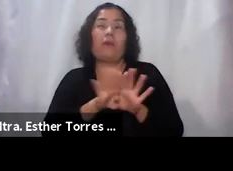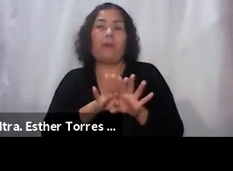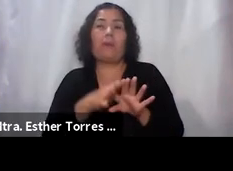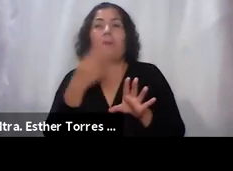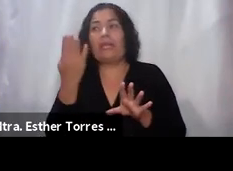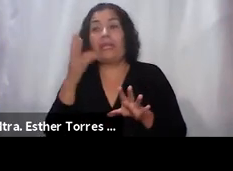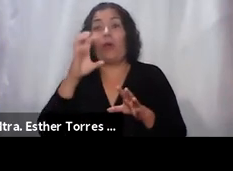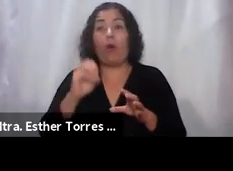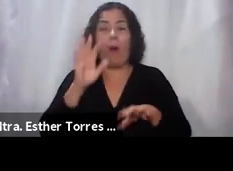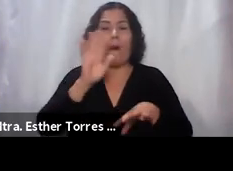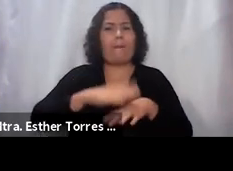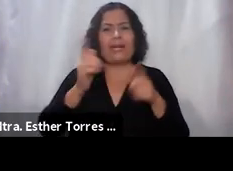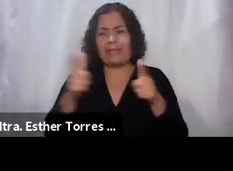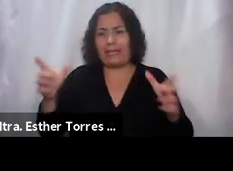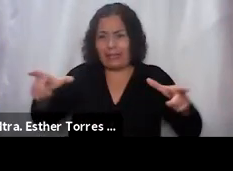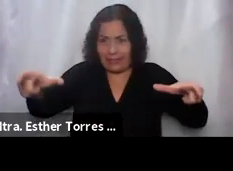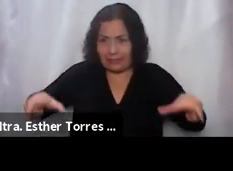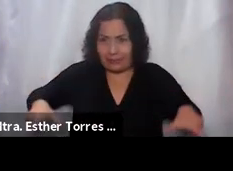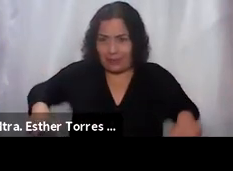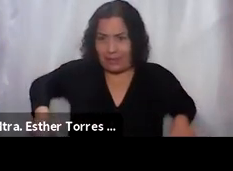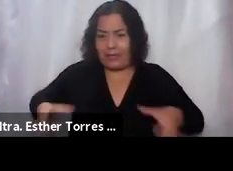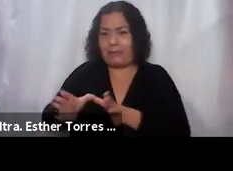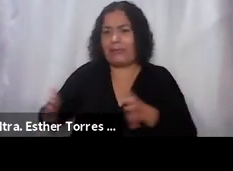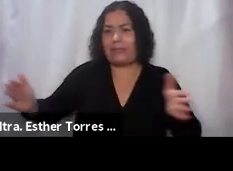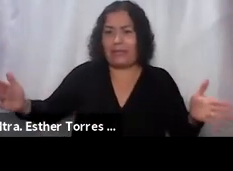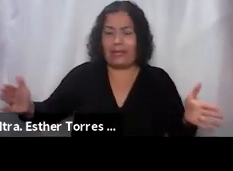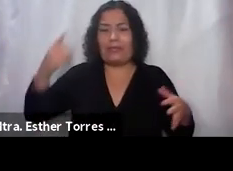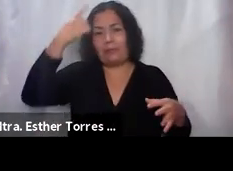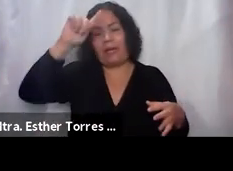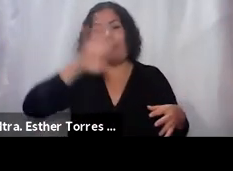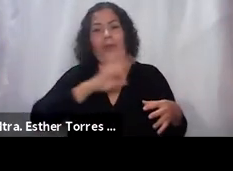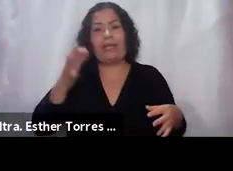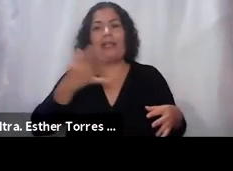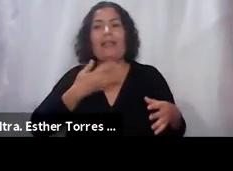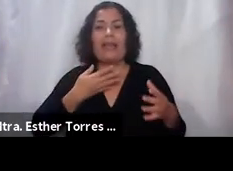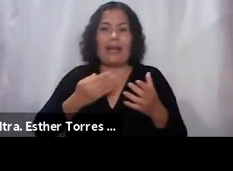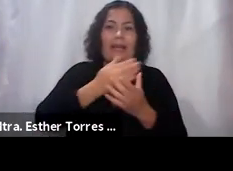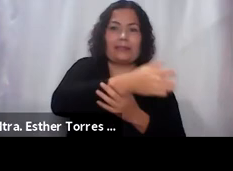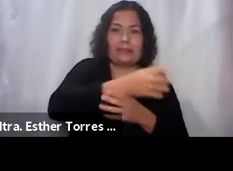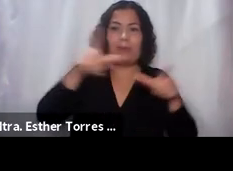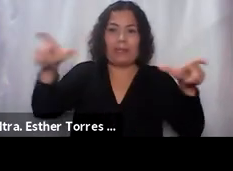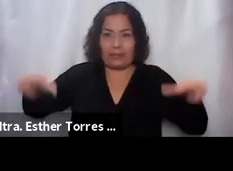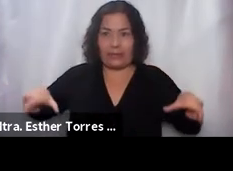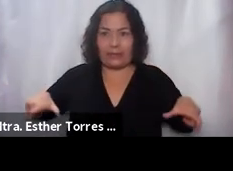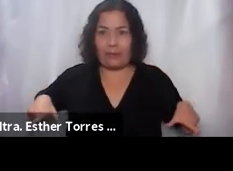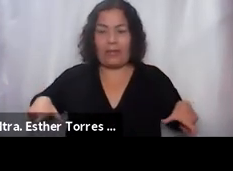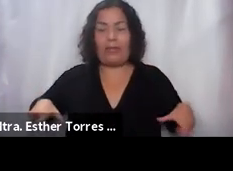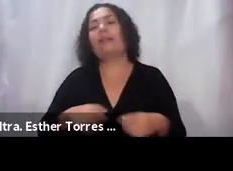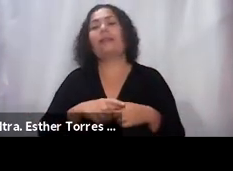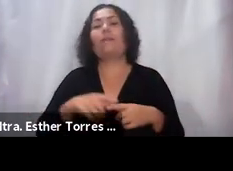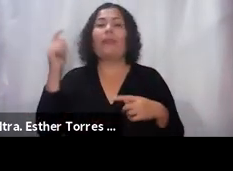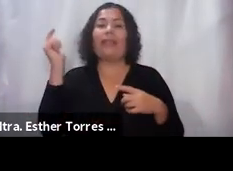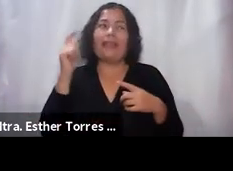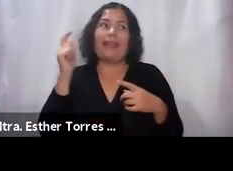Para poder tener las condiciones de accesibilidad en las banquetas. Entonces, de ahí fue que ellos también,